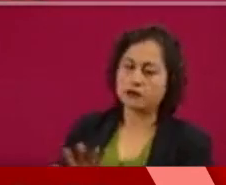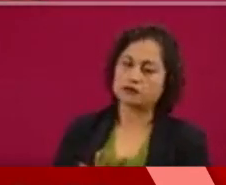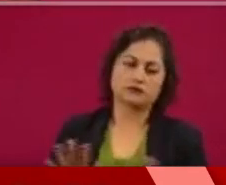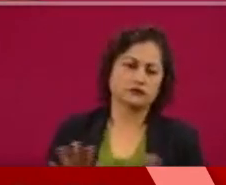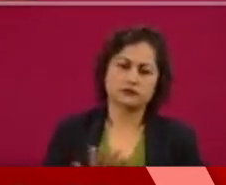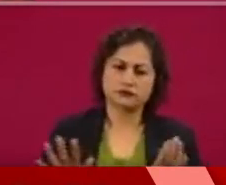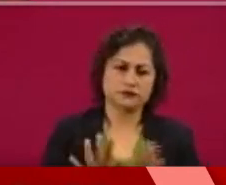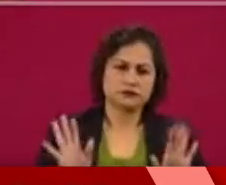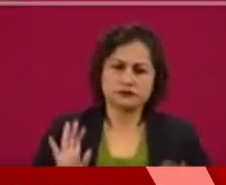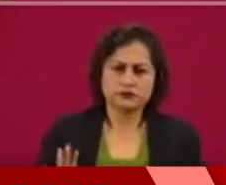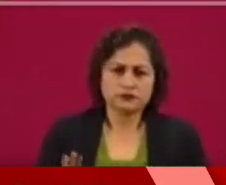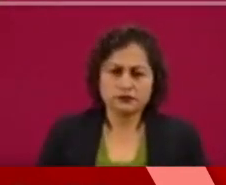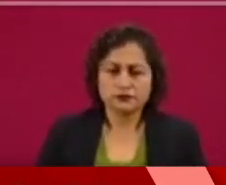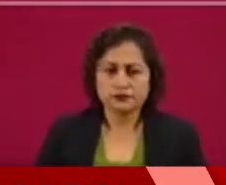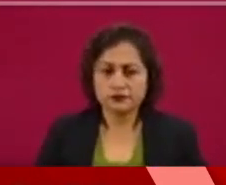por